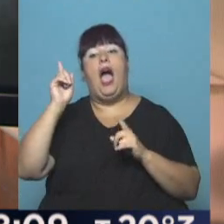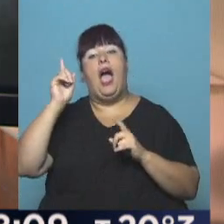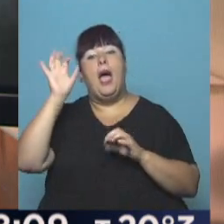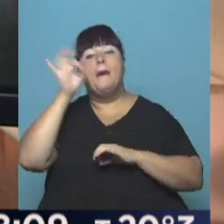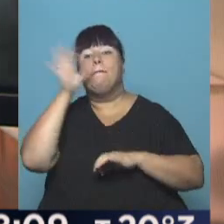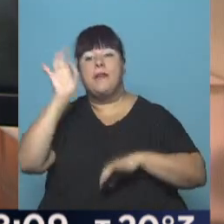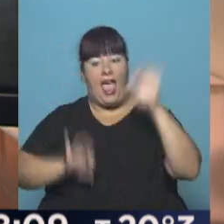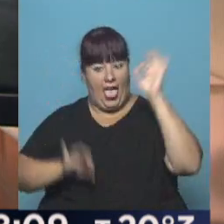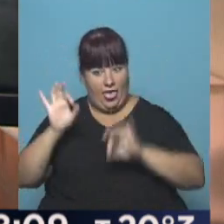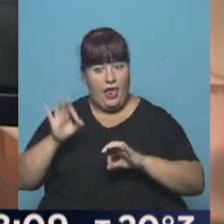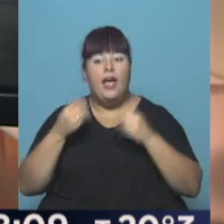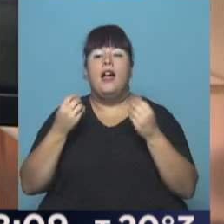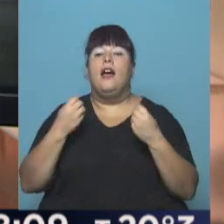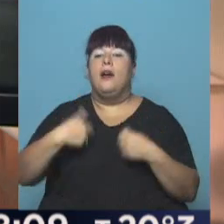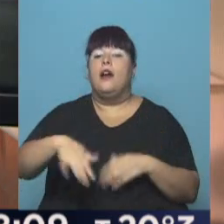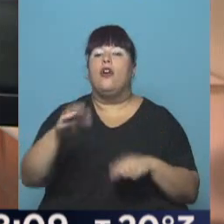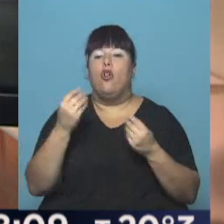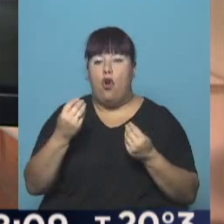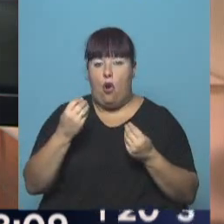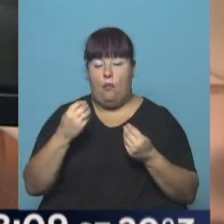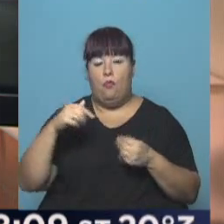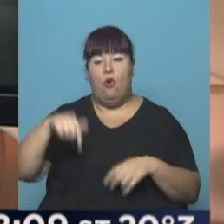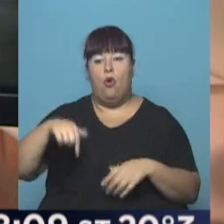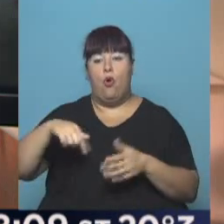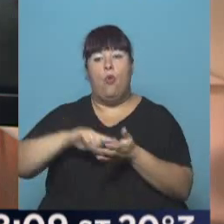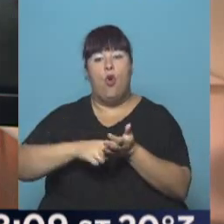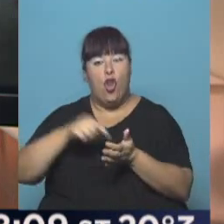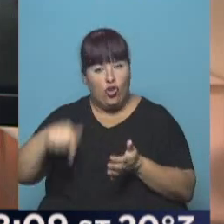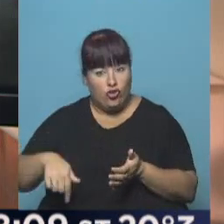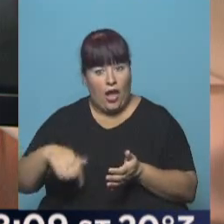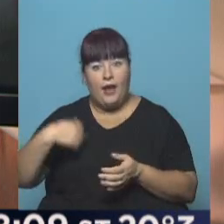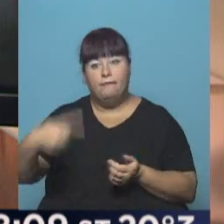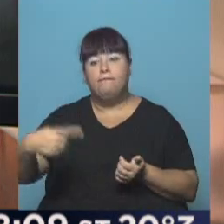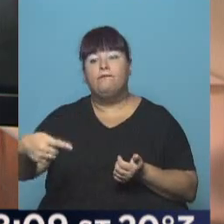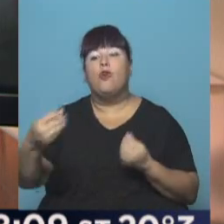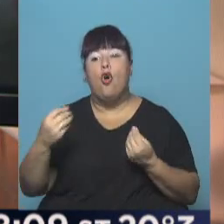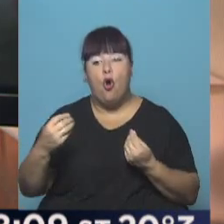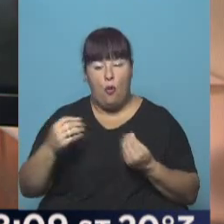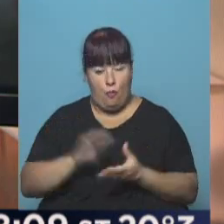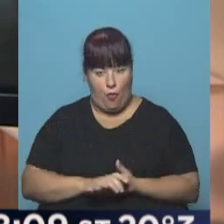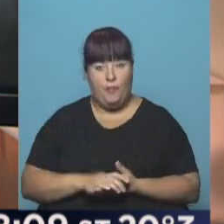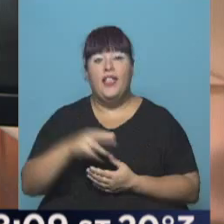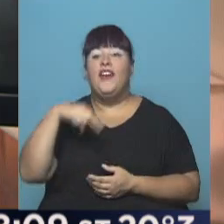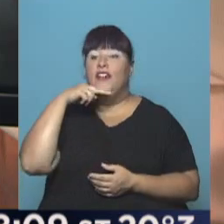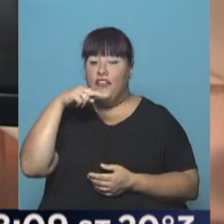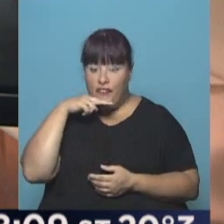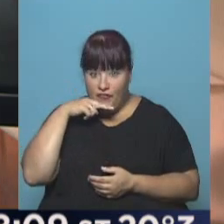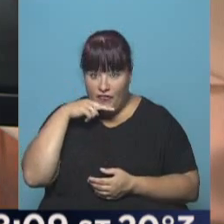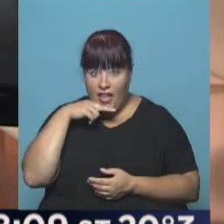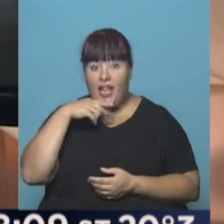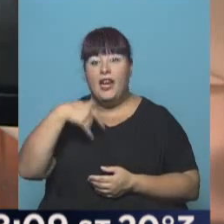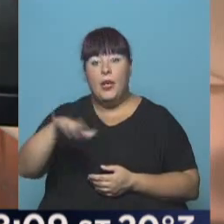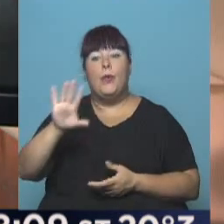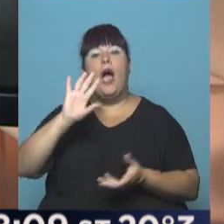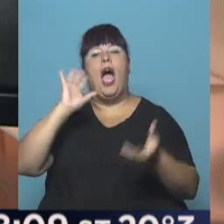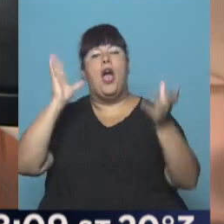de granizo. ¿Qué es lo que va a ocurrir para la ciudad de Buenos Aires en los próximos días? El viernes lo vamos a tener con